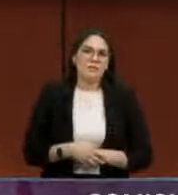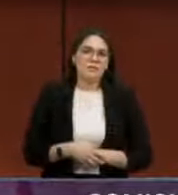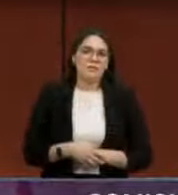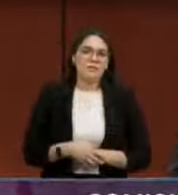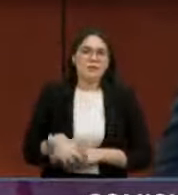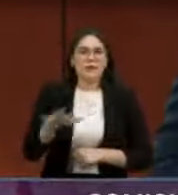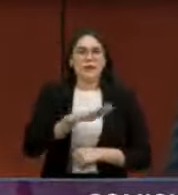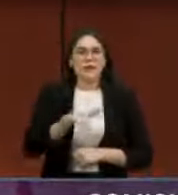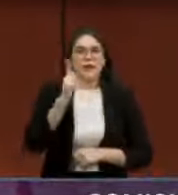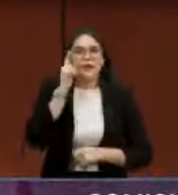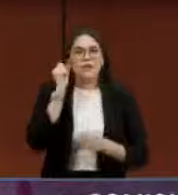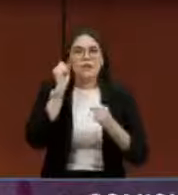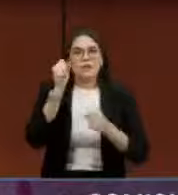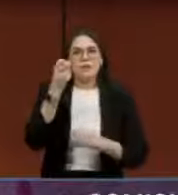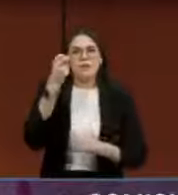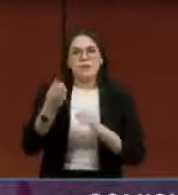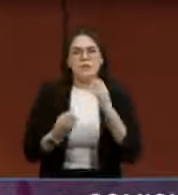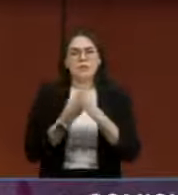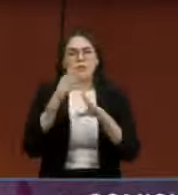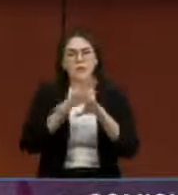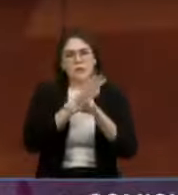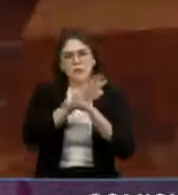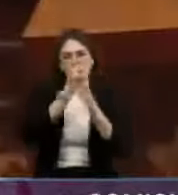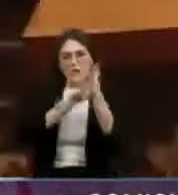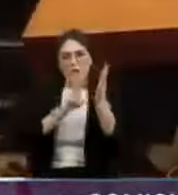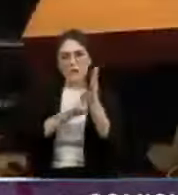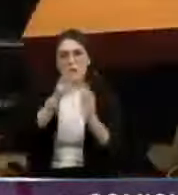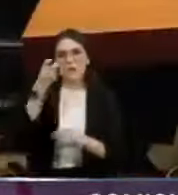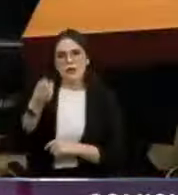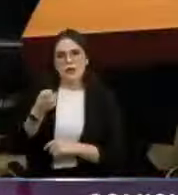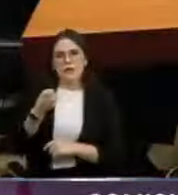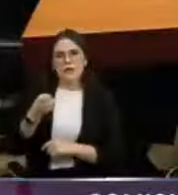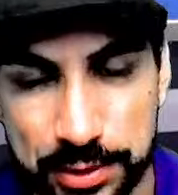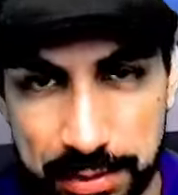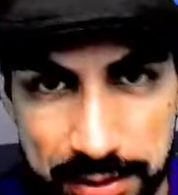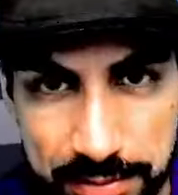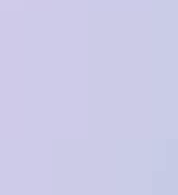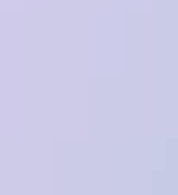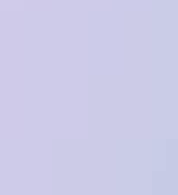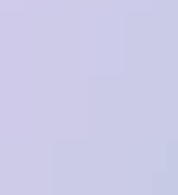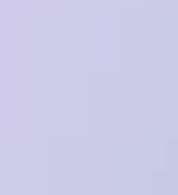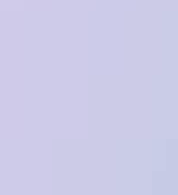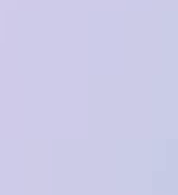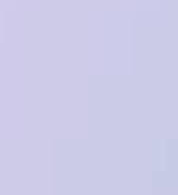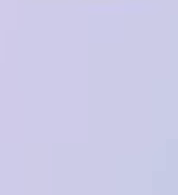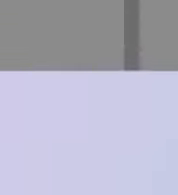pueblo. Gracias, senador. Sí, ma'am.